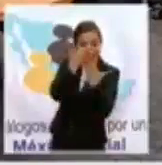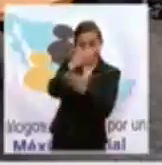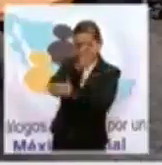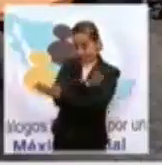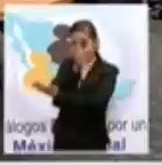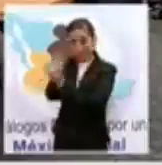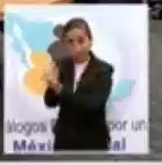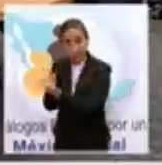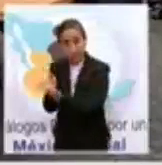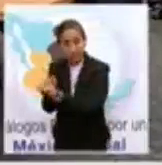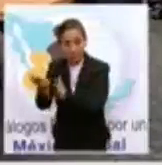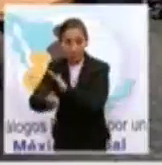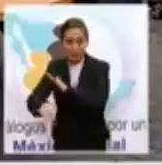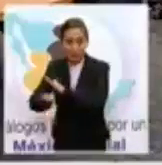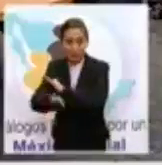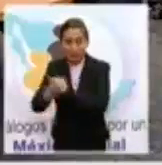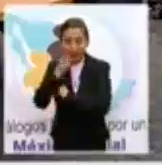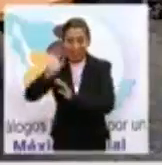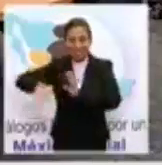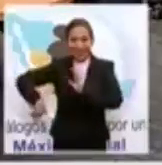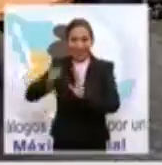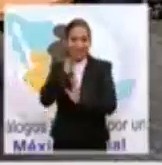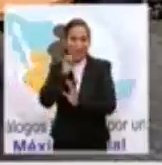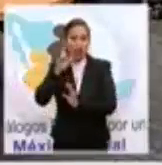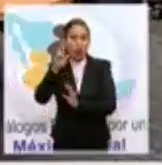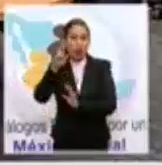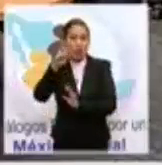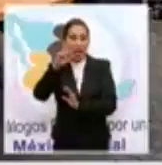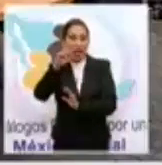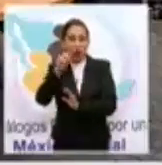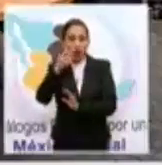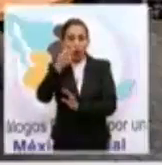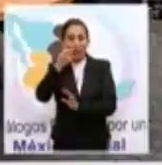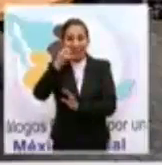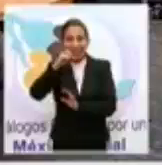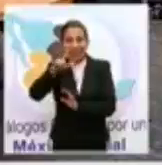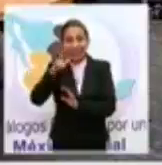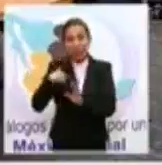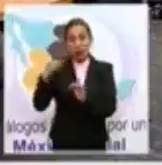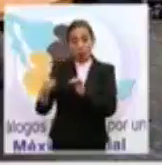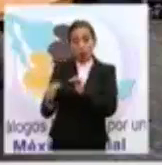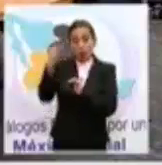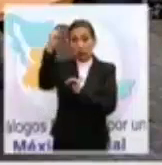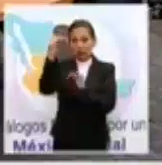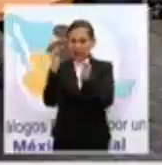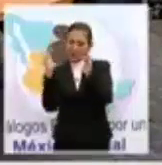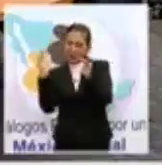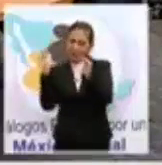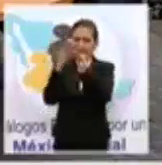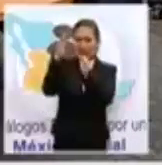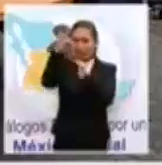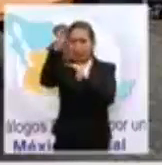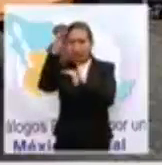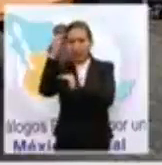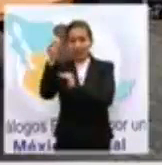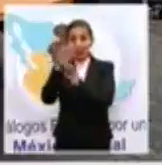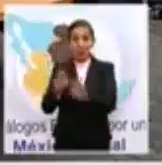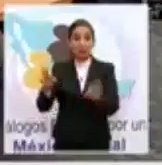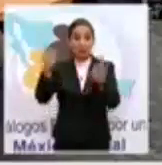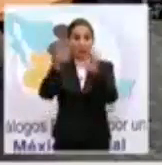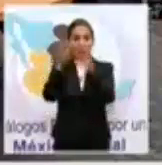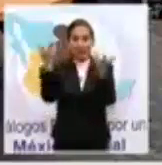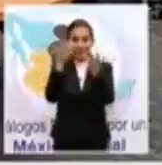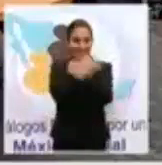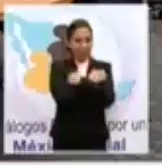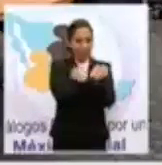es fundamental. Decía el senador Romero Hicks cuál era el norte supremo de lo que se está